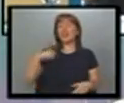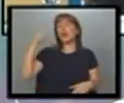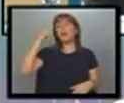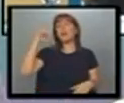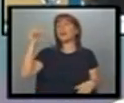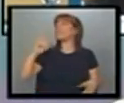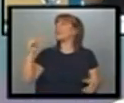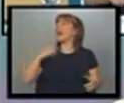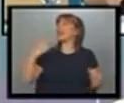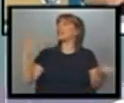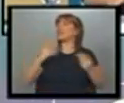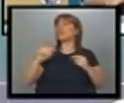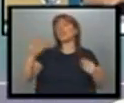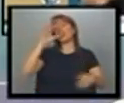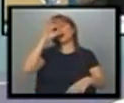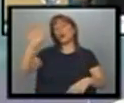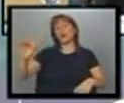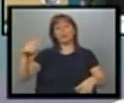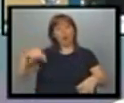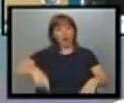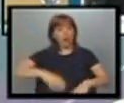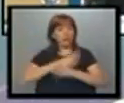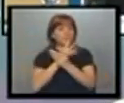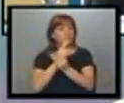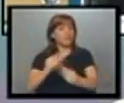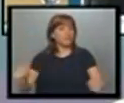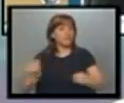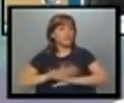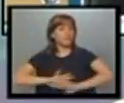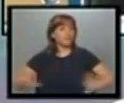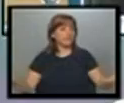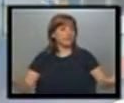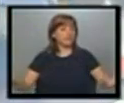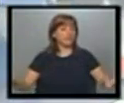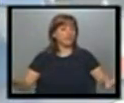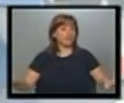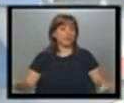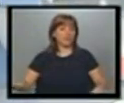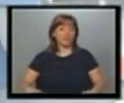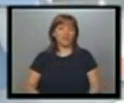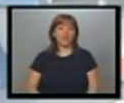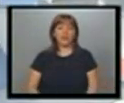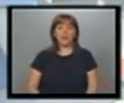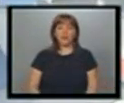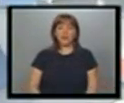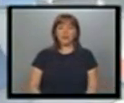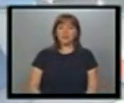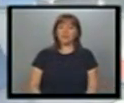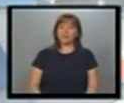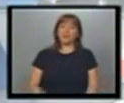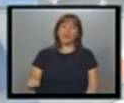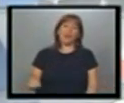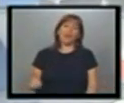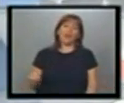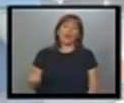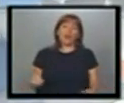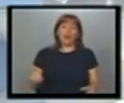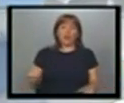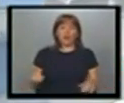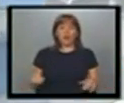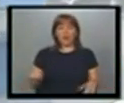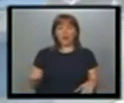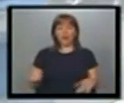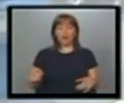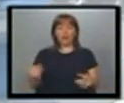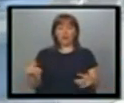todo esto iba a terminar. ¿Hasta que terminó? Con algunas maniobras bastante, bueno, burdas, ¿no? Porque vos decís, si vos haces